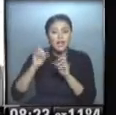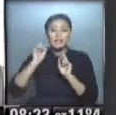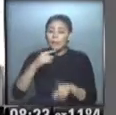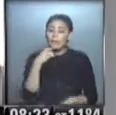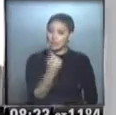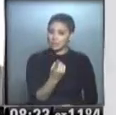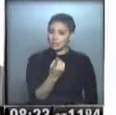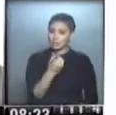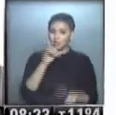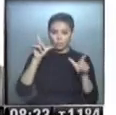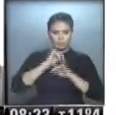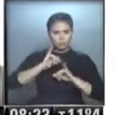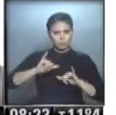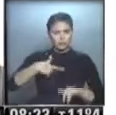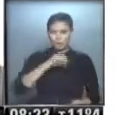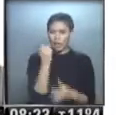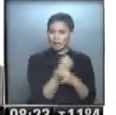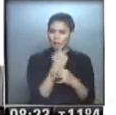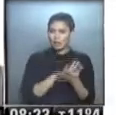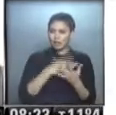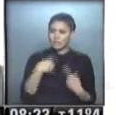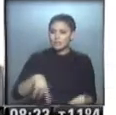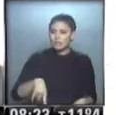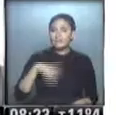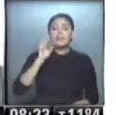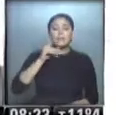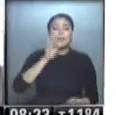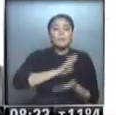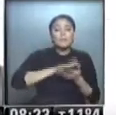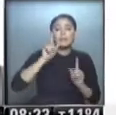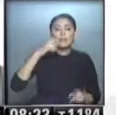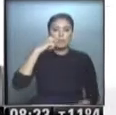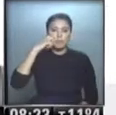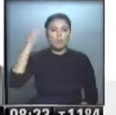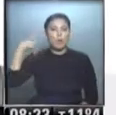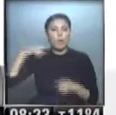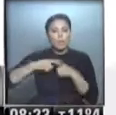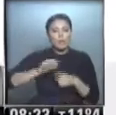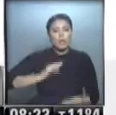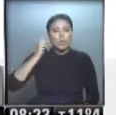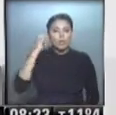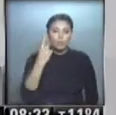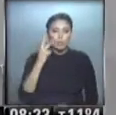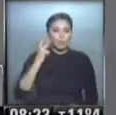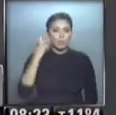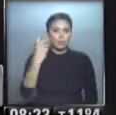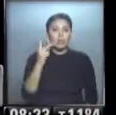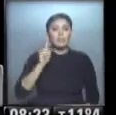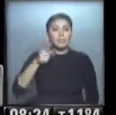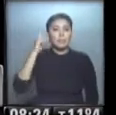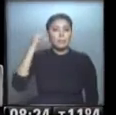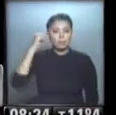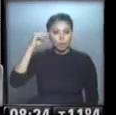llamó loros mediáticos, expertos en saqueos y viejos y nuevos políticos de la Argentina de 2001, 2002 y de la década del